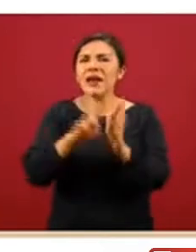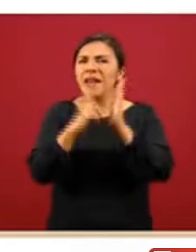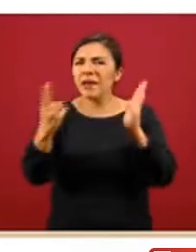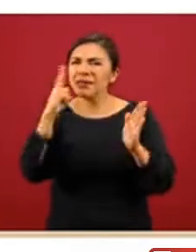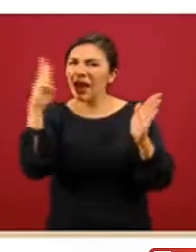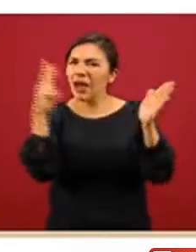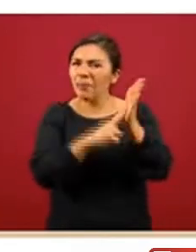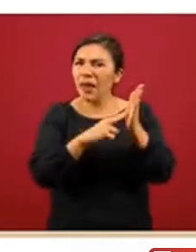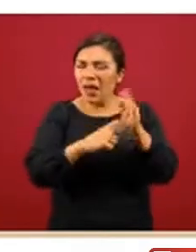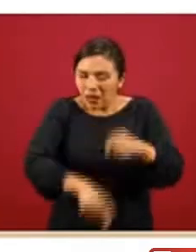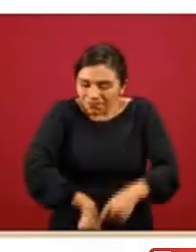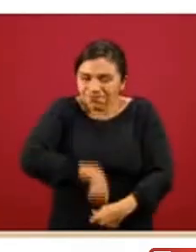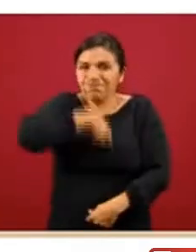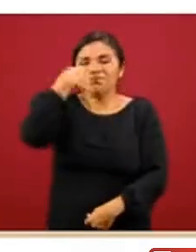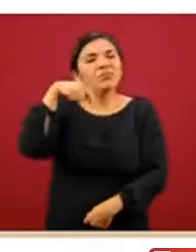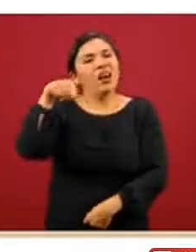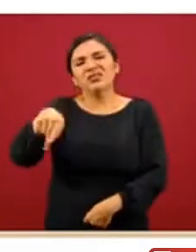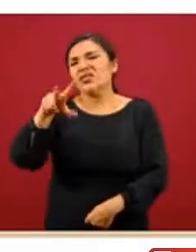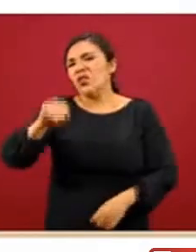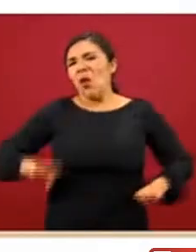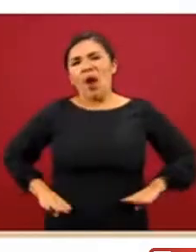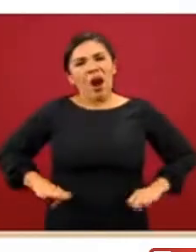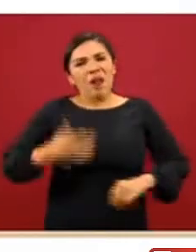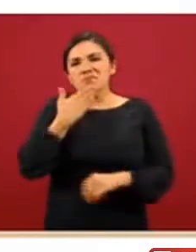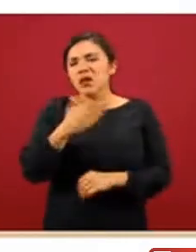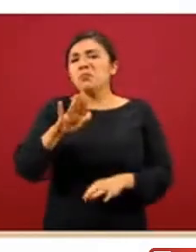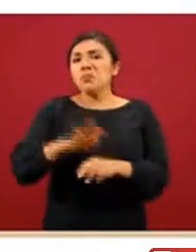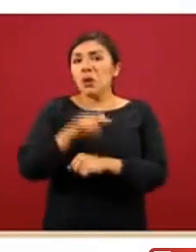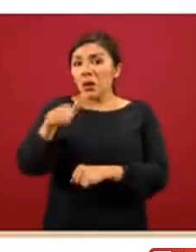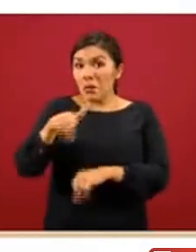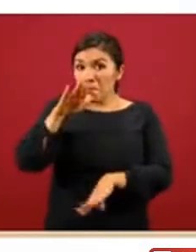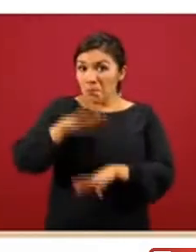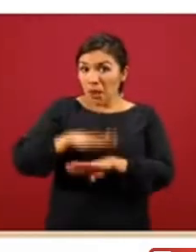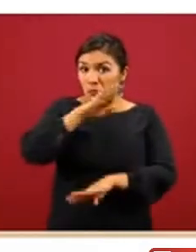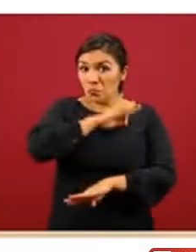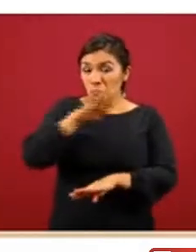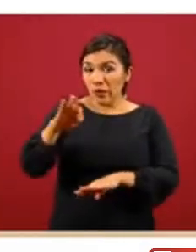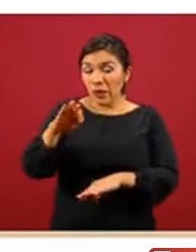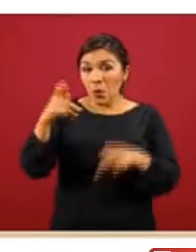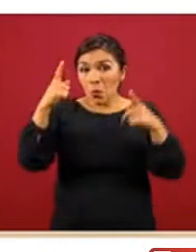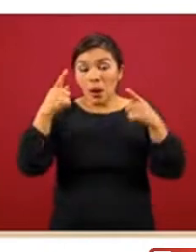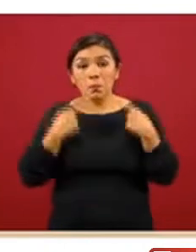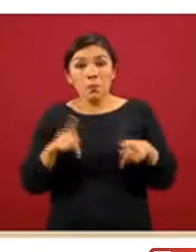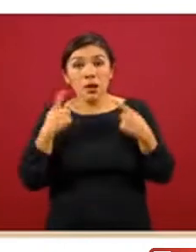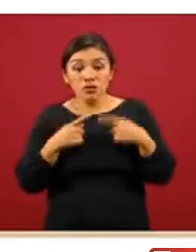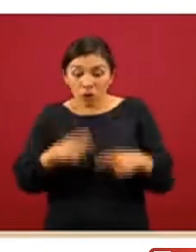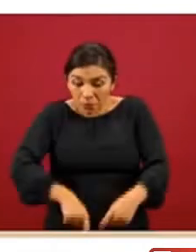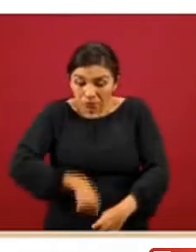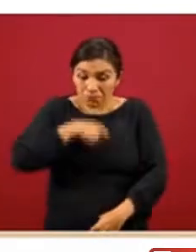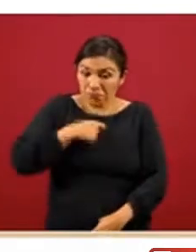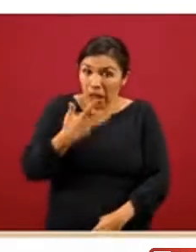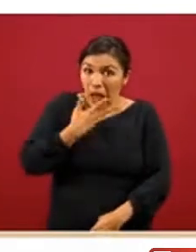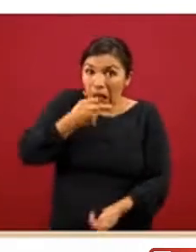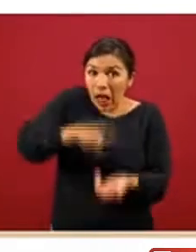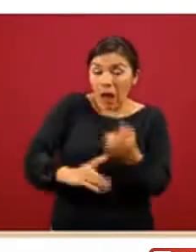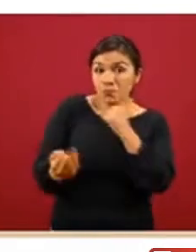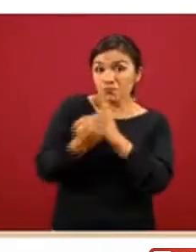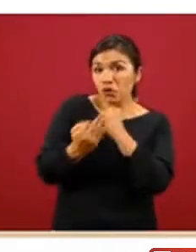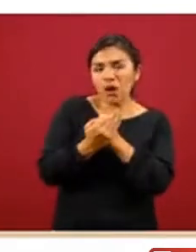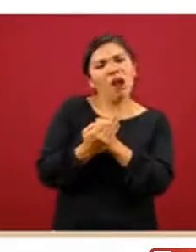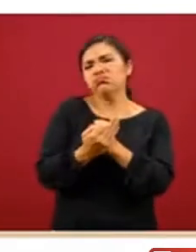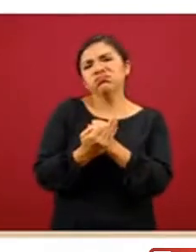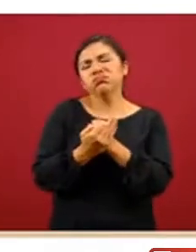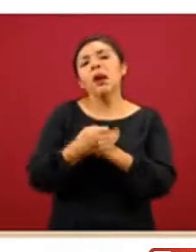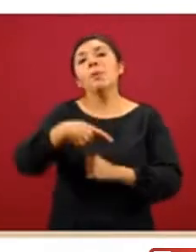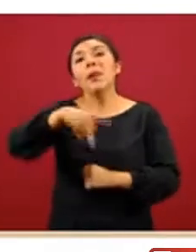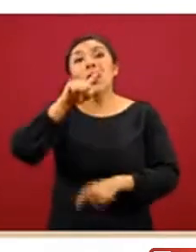etcétera, esos no se recomiendan porque no incrementan la posibilidad de que una persona se proteja, pero sí a la hora